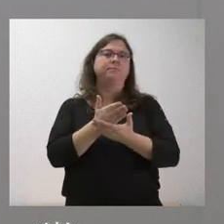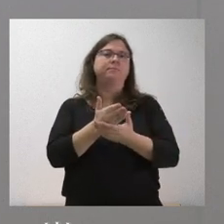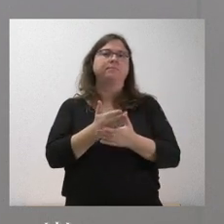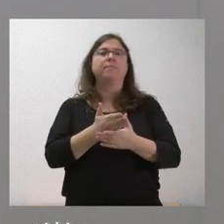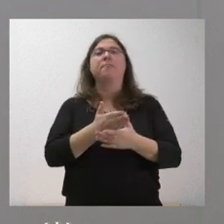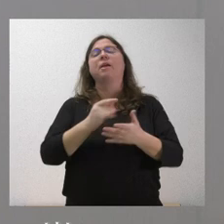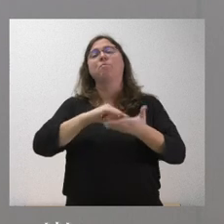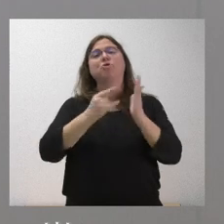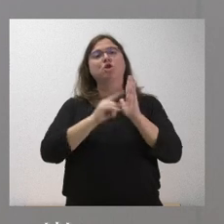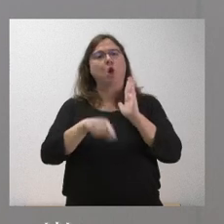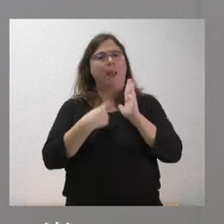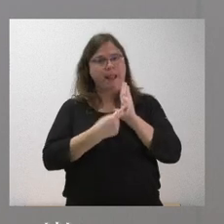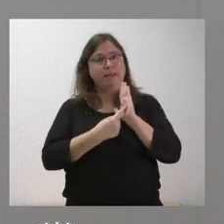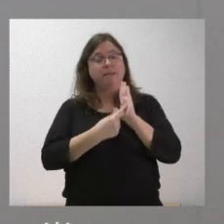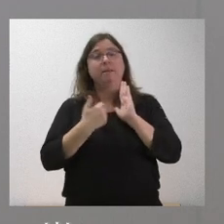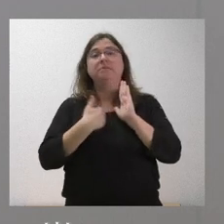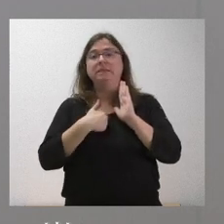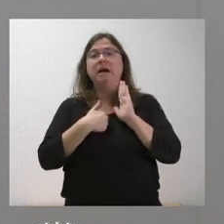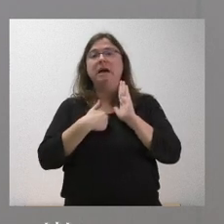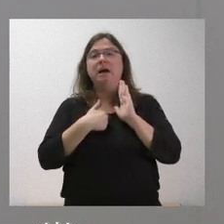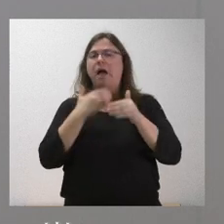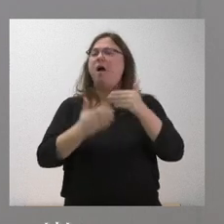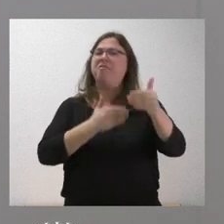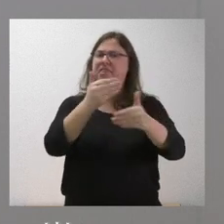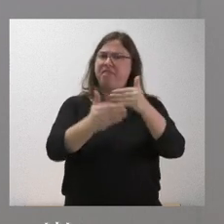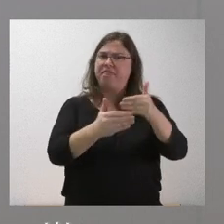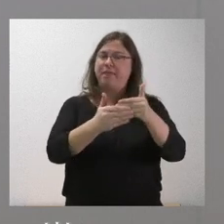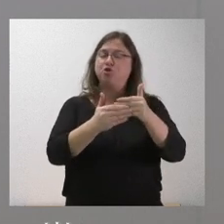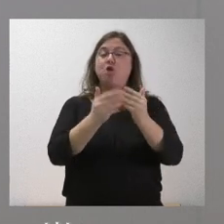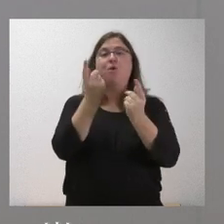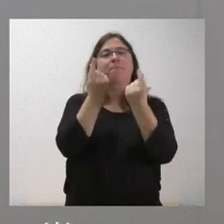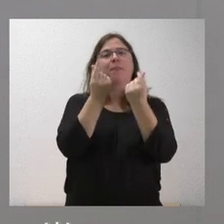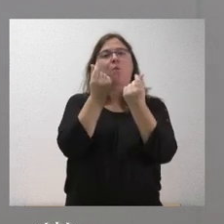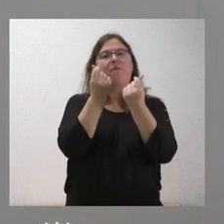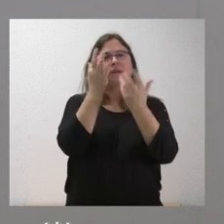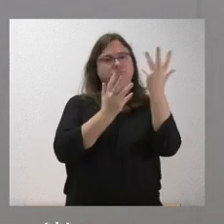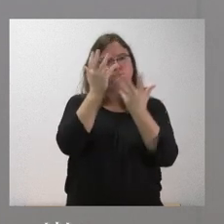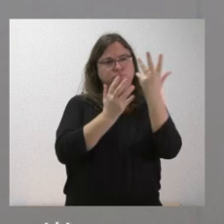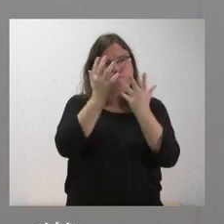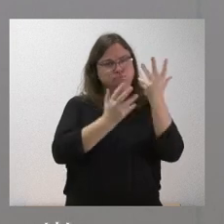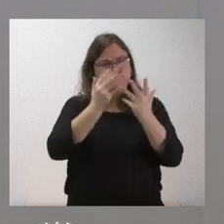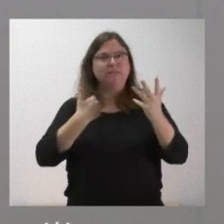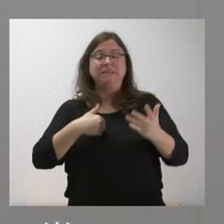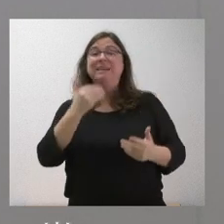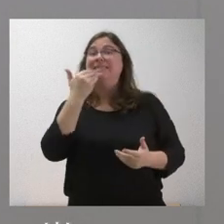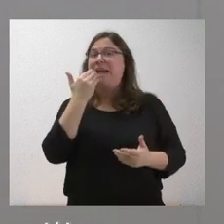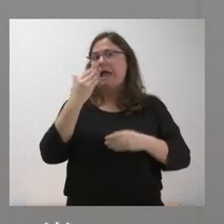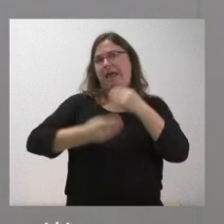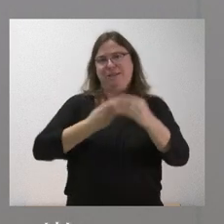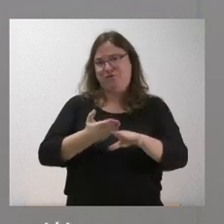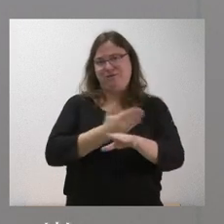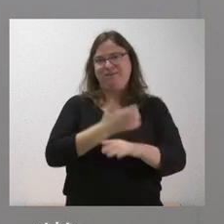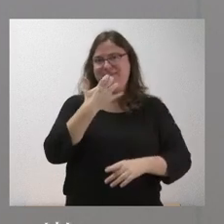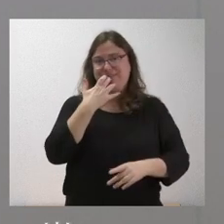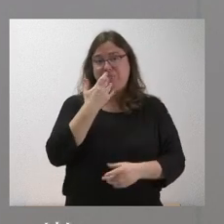ley porque también estaba ya muy avanzado todo el estado numérico lógicamente esto lo teníamos hecho porque si no no hubiéramos podido presentar en